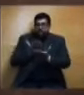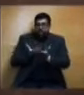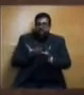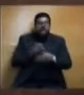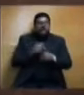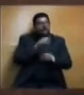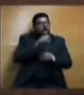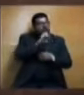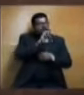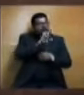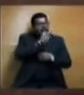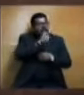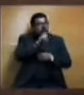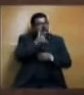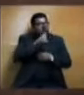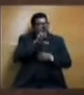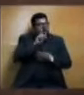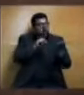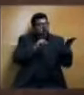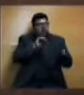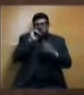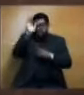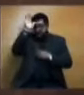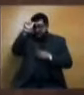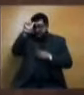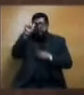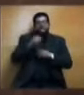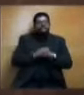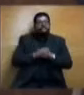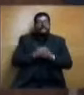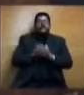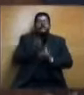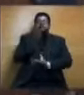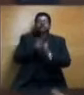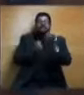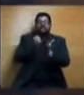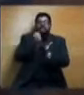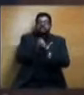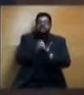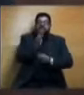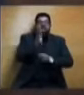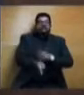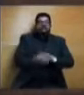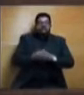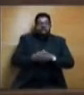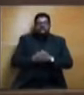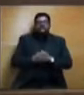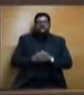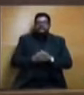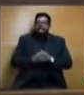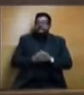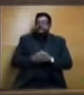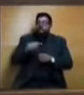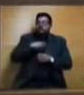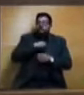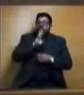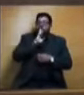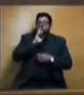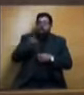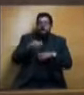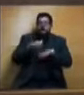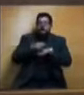Arturo Guerrero Olvera. A favor. Gracias. Magistrado presidente, le informo que el proyecto fue aprobado por unanimidad. En consecuencia, esta sala resuelve en el juicio de